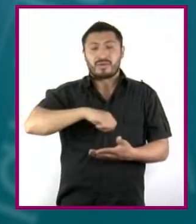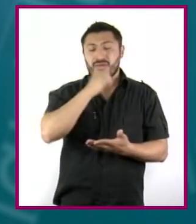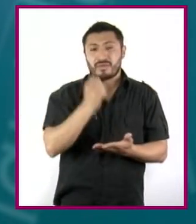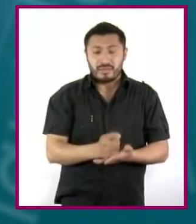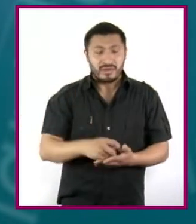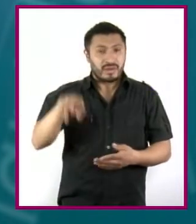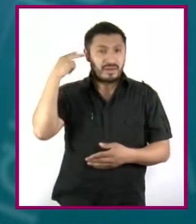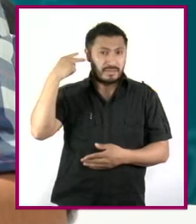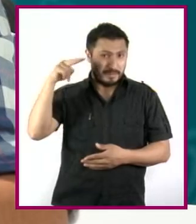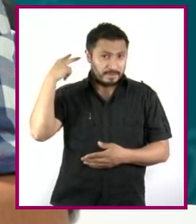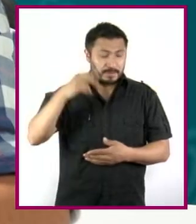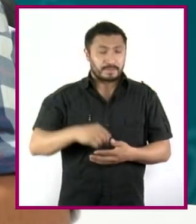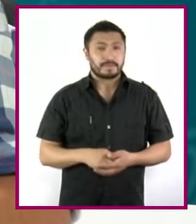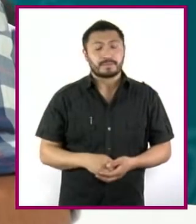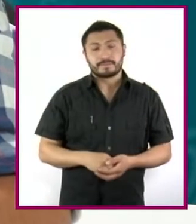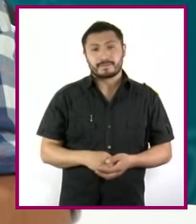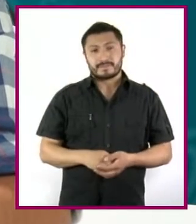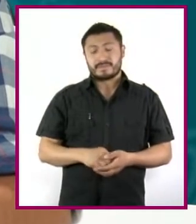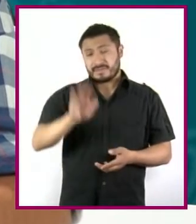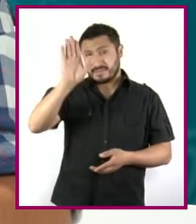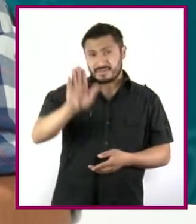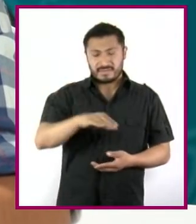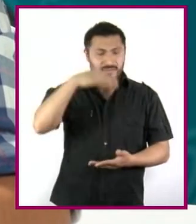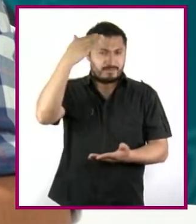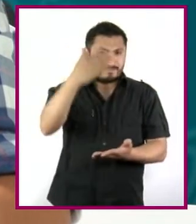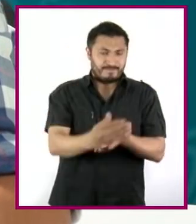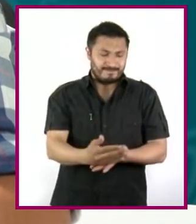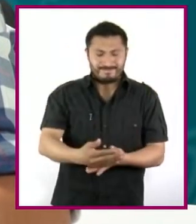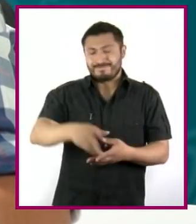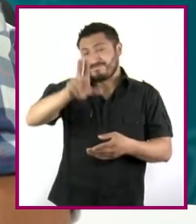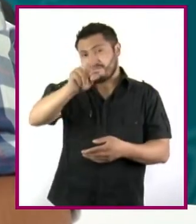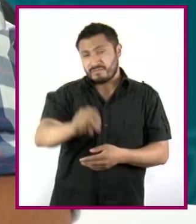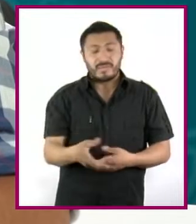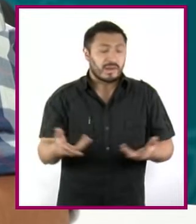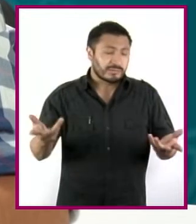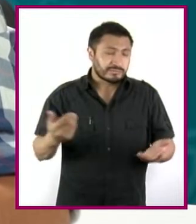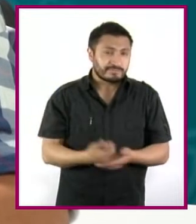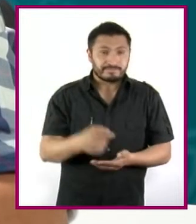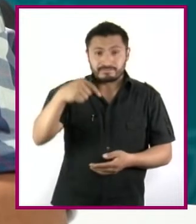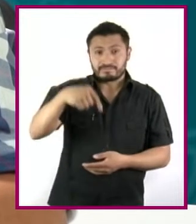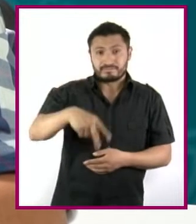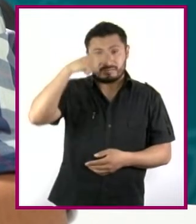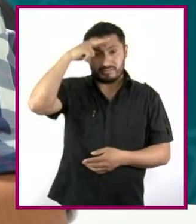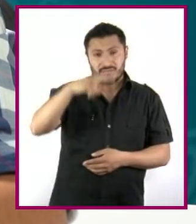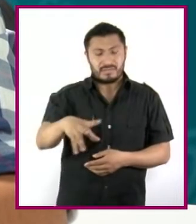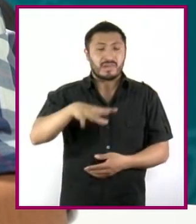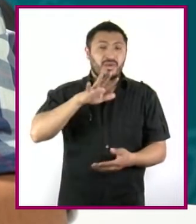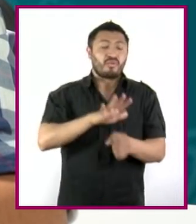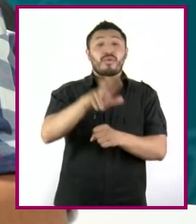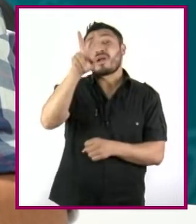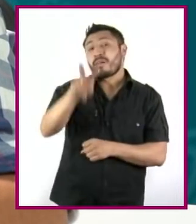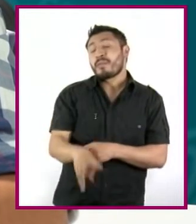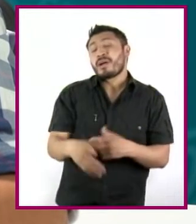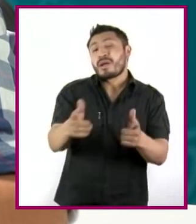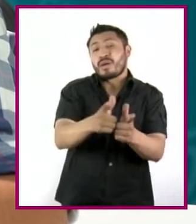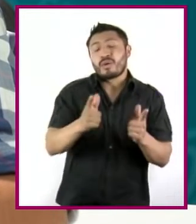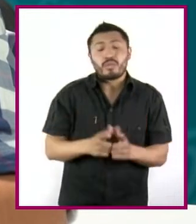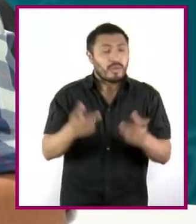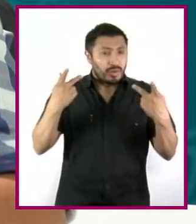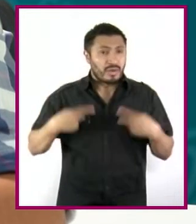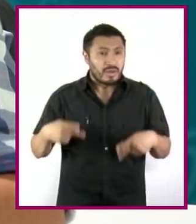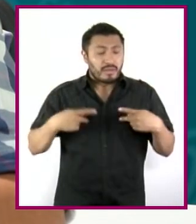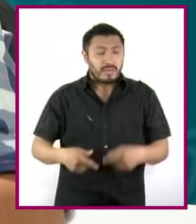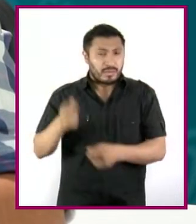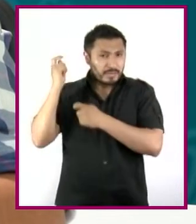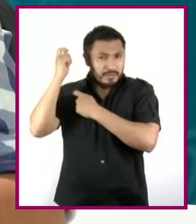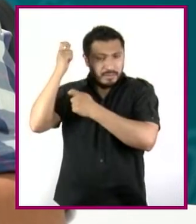Tamaulipas y Veracruz. Parece que no hay freno a la violencia ni a la impunidad. En México, la realidad de los grupos civiles armados para la protección de